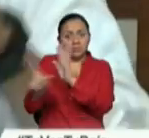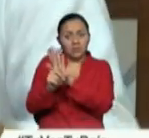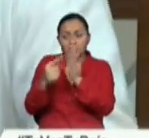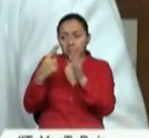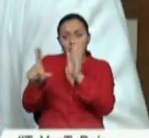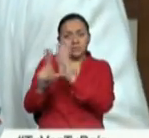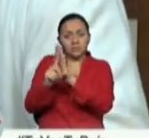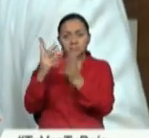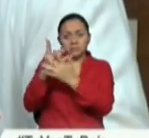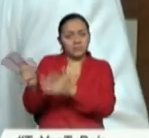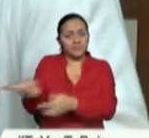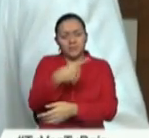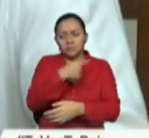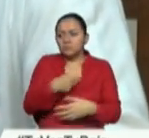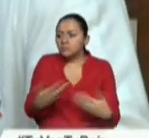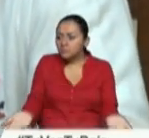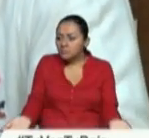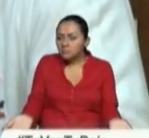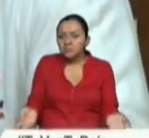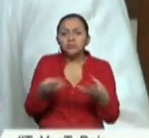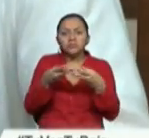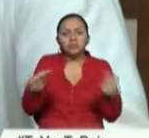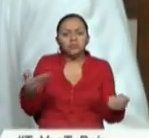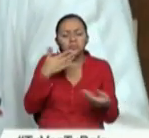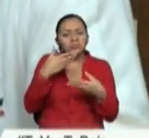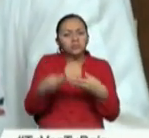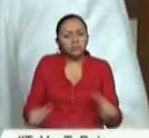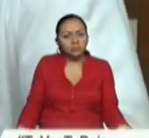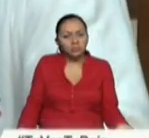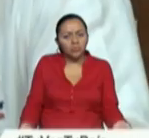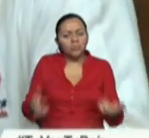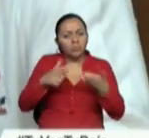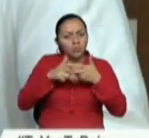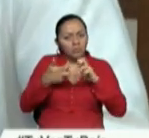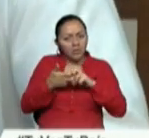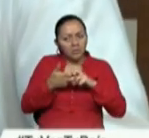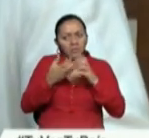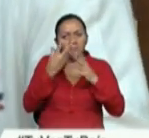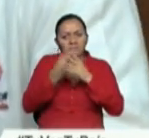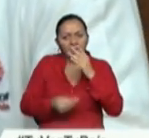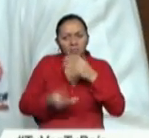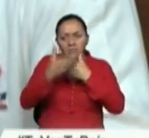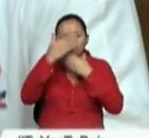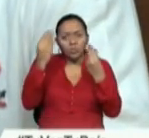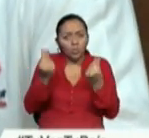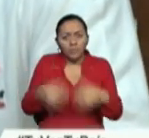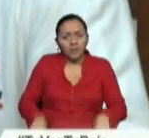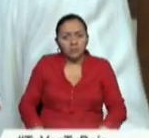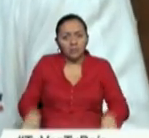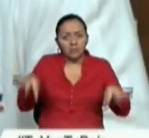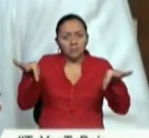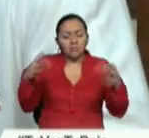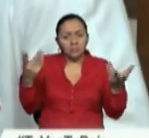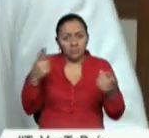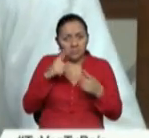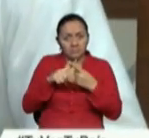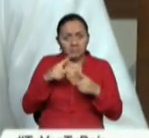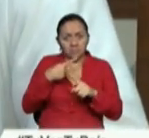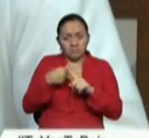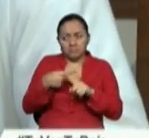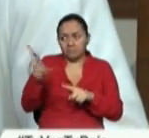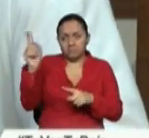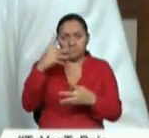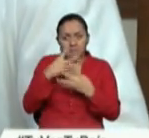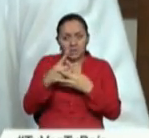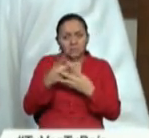dos pensiones dos meses me parece qué solucionamos con eso ese tipo no es mala fe no está haciendo fraude no tiene plata Entonces lo mandamos preso va a seguir sin